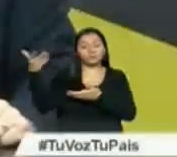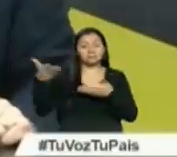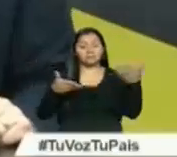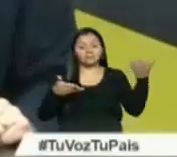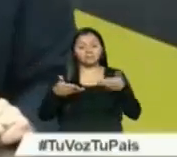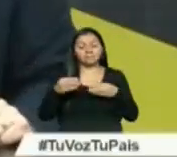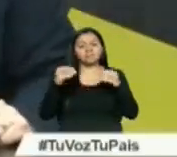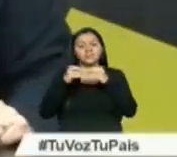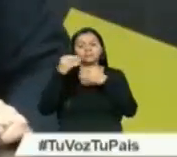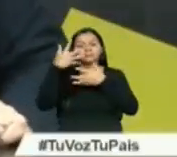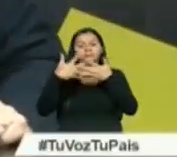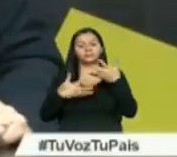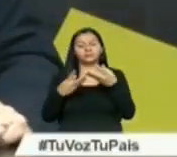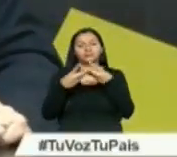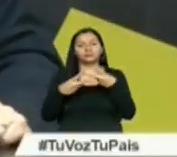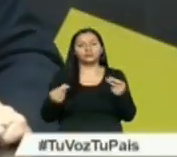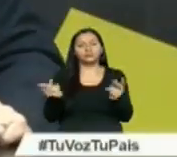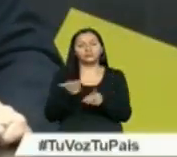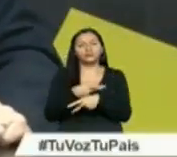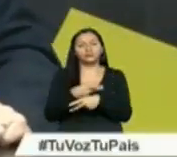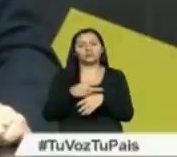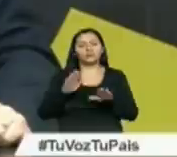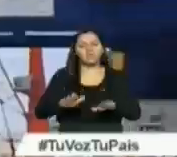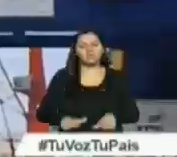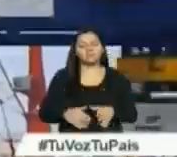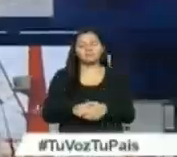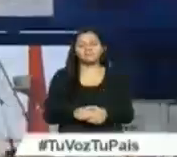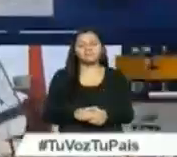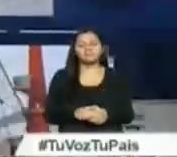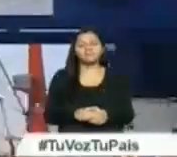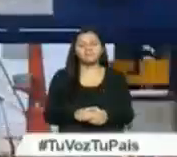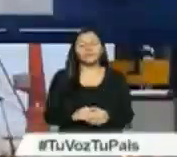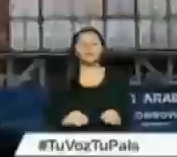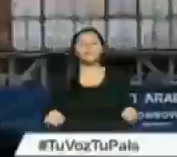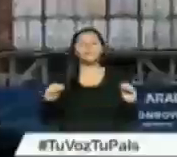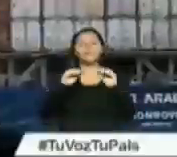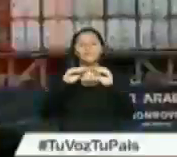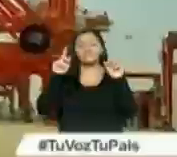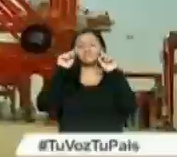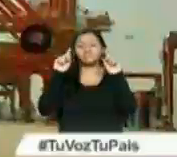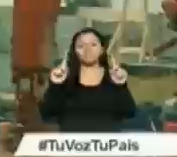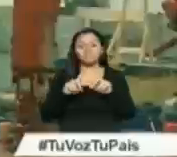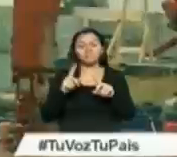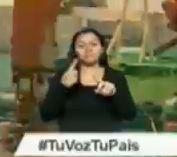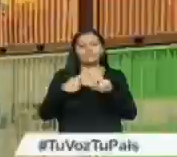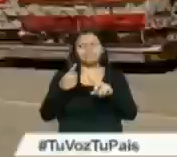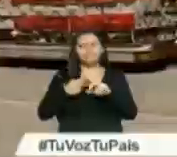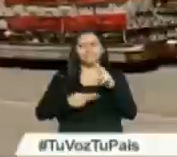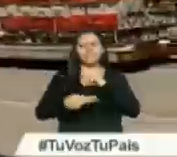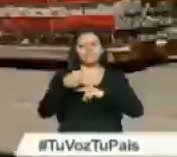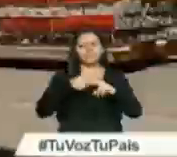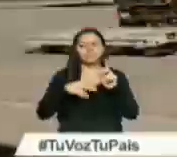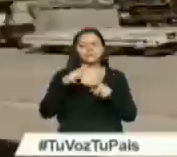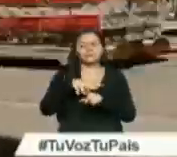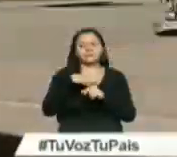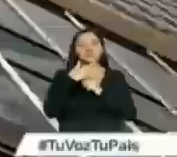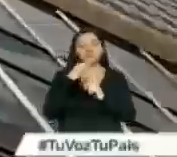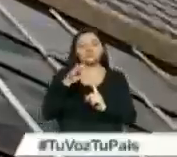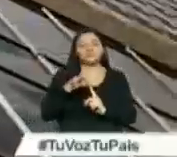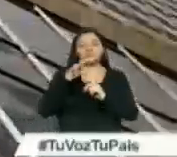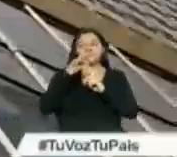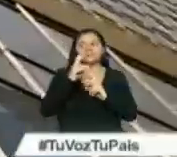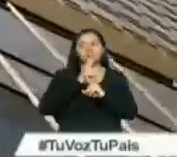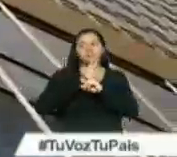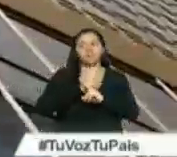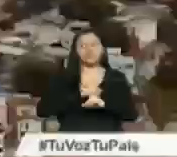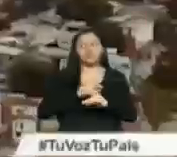desagregando y posiblemente mañana producirla también localmente, etcétera. Además, es un acuerdo en el que se han negociado condiciones especiales que protegen y